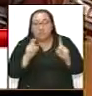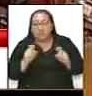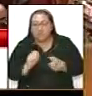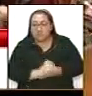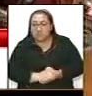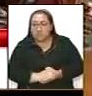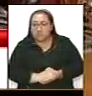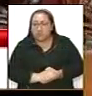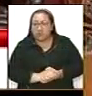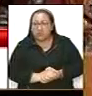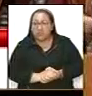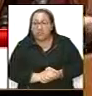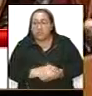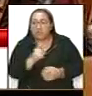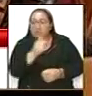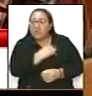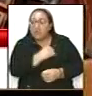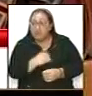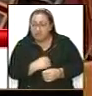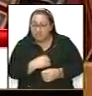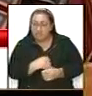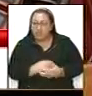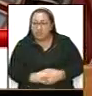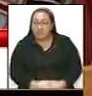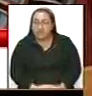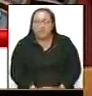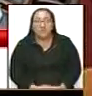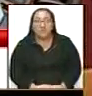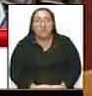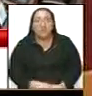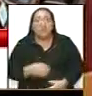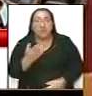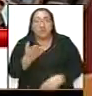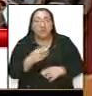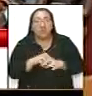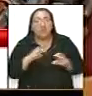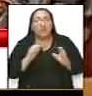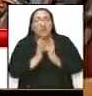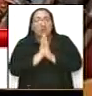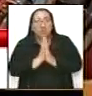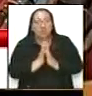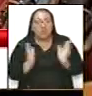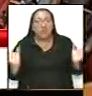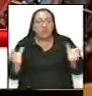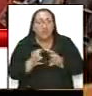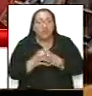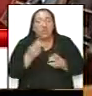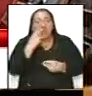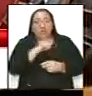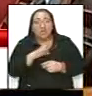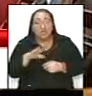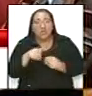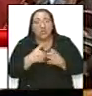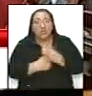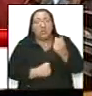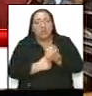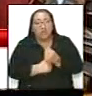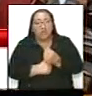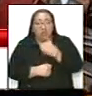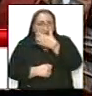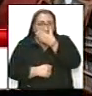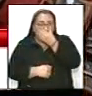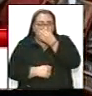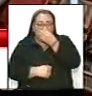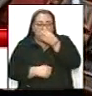preguntas. La ministra, por cierto, pidió al Pleno ponerse del lado de los niños, niñas, adolescentes respecto a dotarles de una